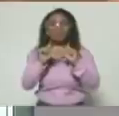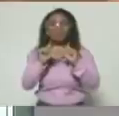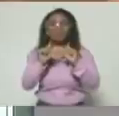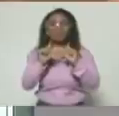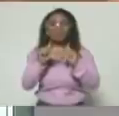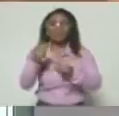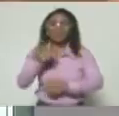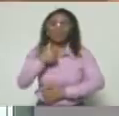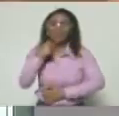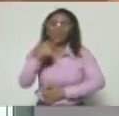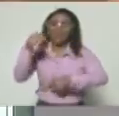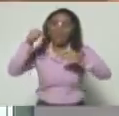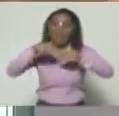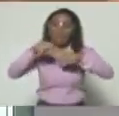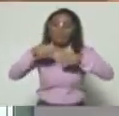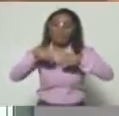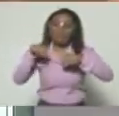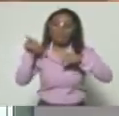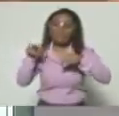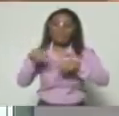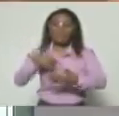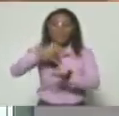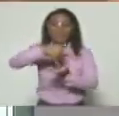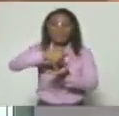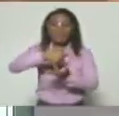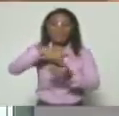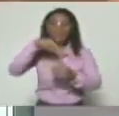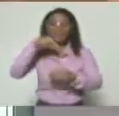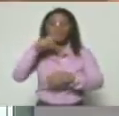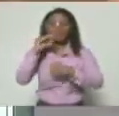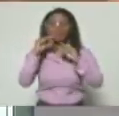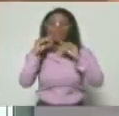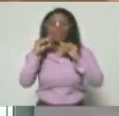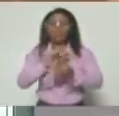Y yo digo desde aquí, desde esta tribuna,